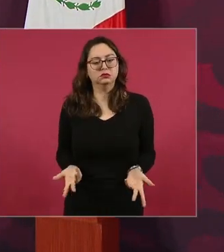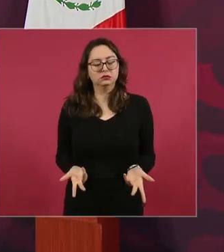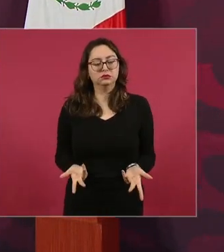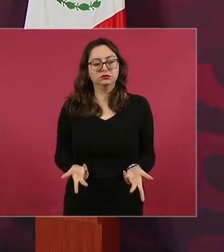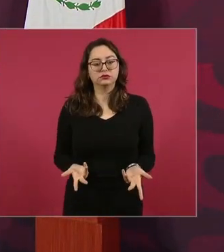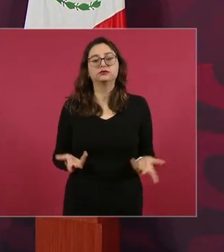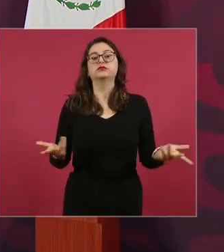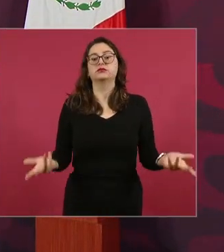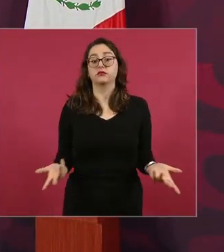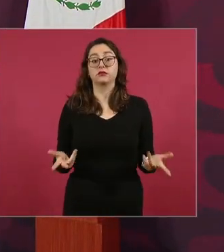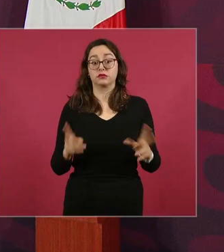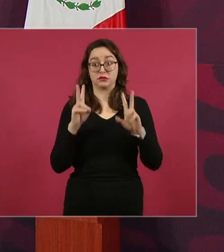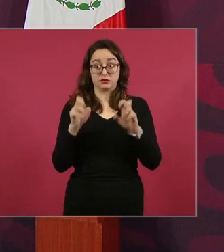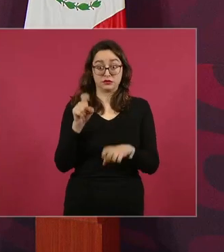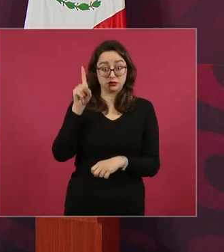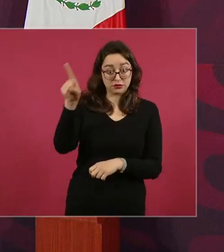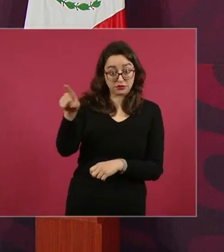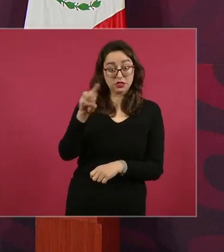sobre Michoacán.